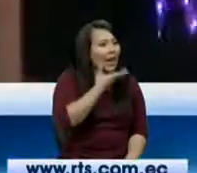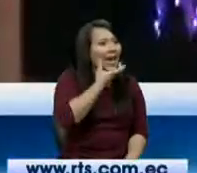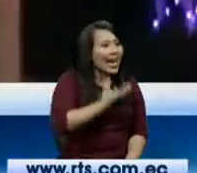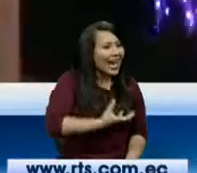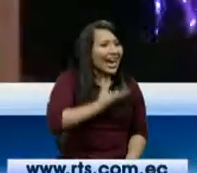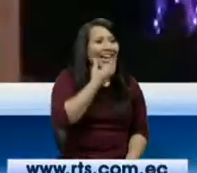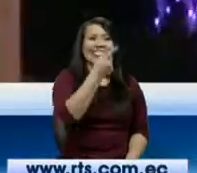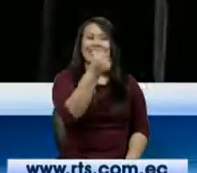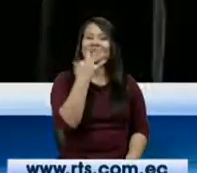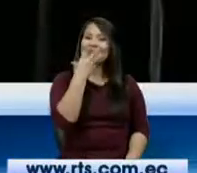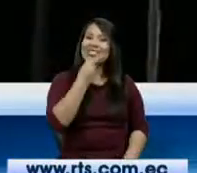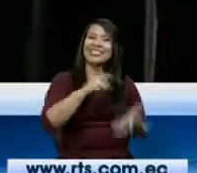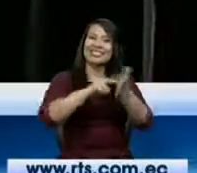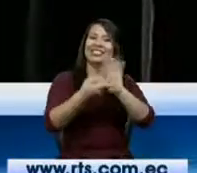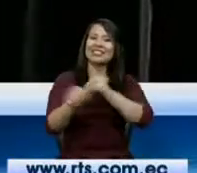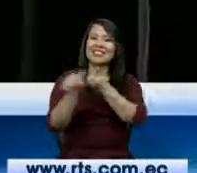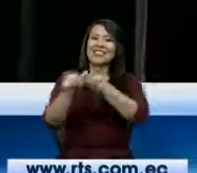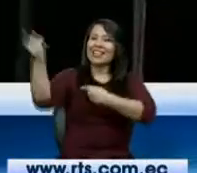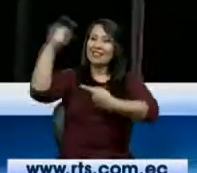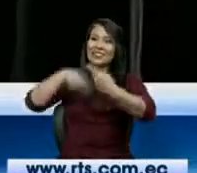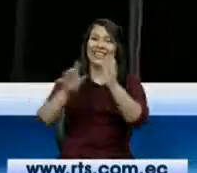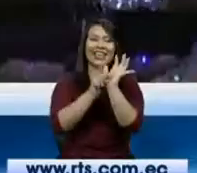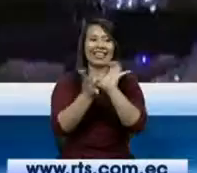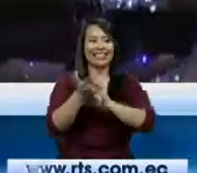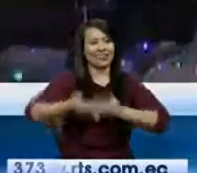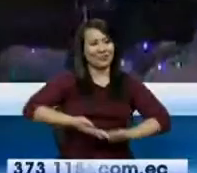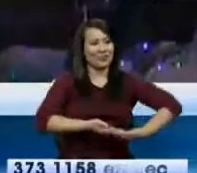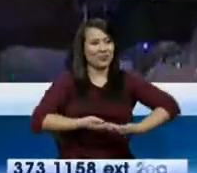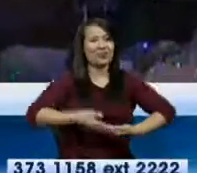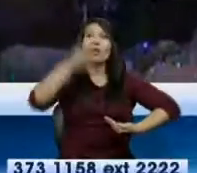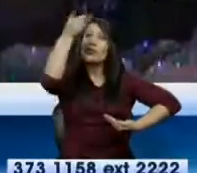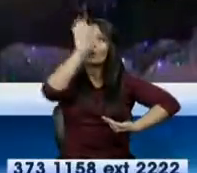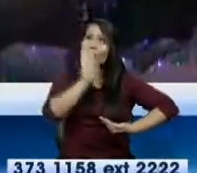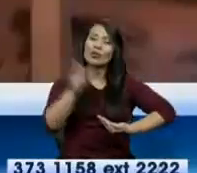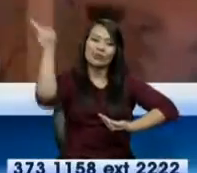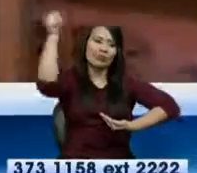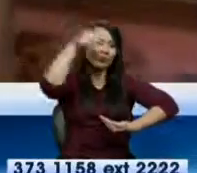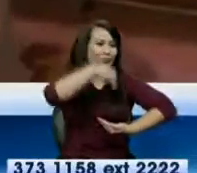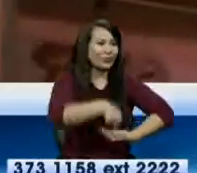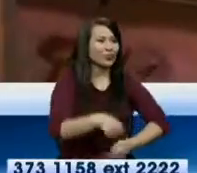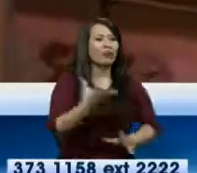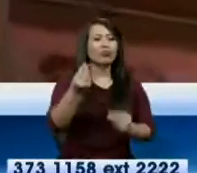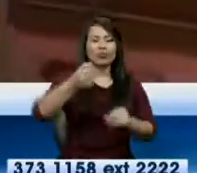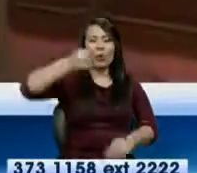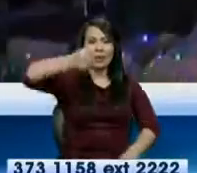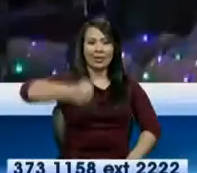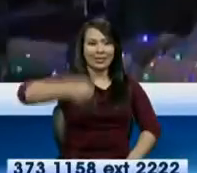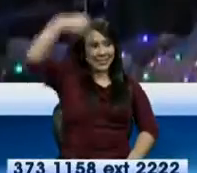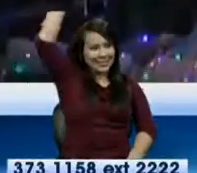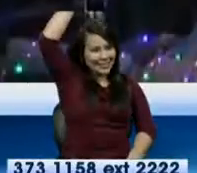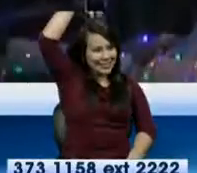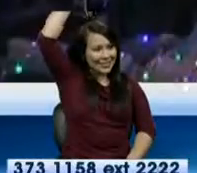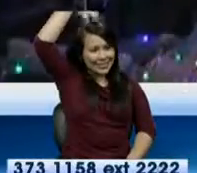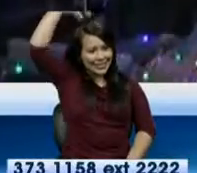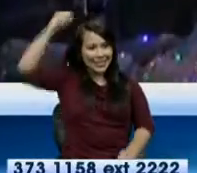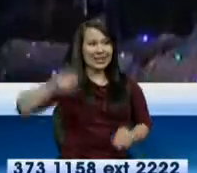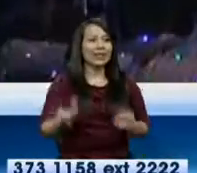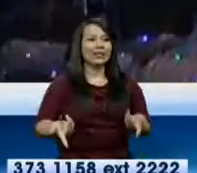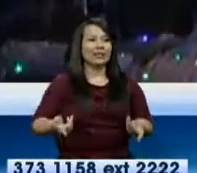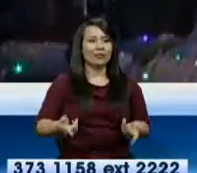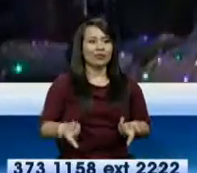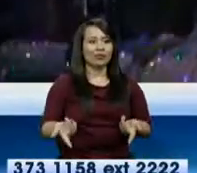adornos que simbolizan la llegada del Salvador. El nacimiento, pastores, los tres reyes, reno con el Papá